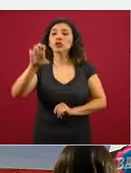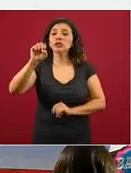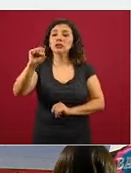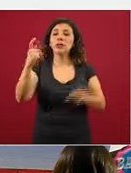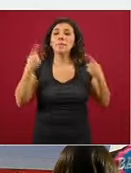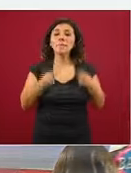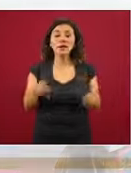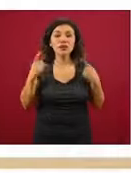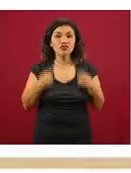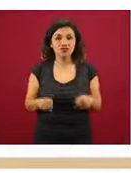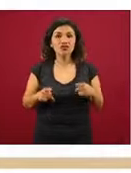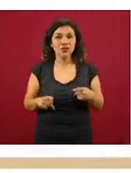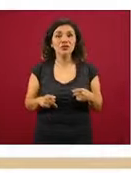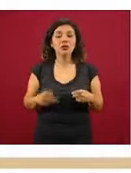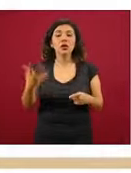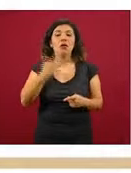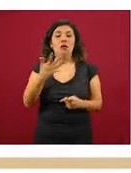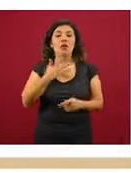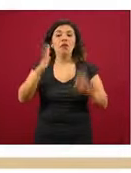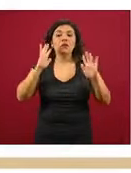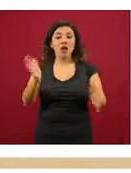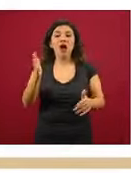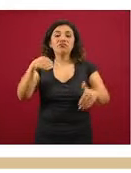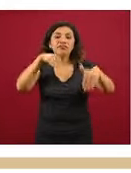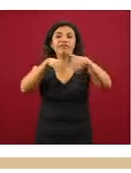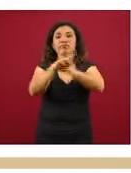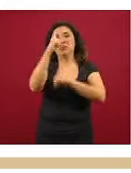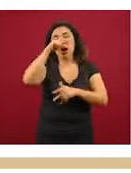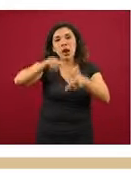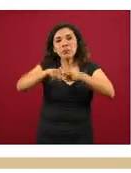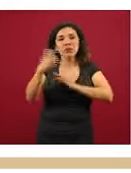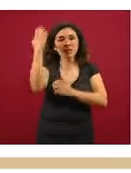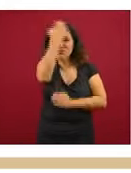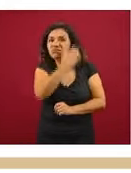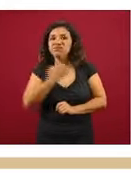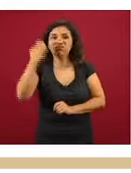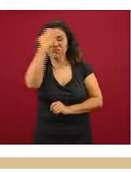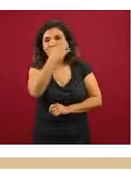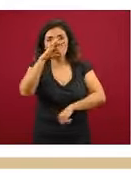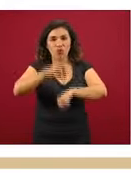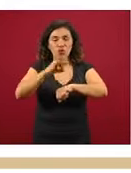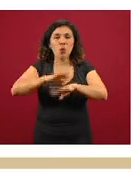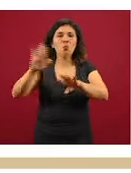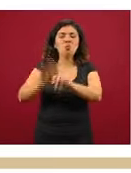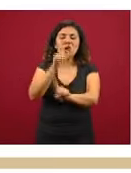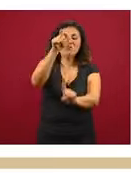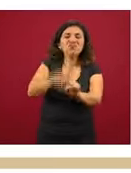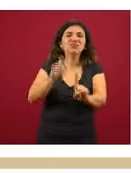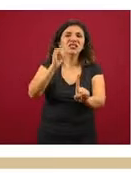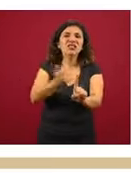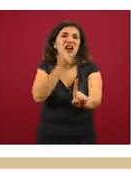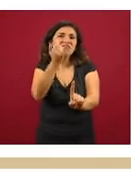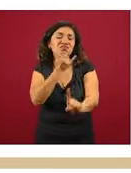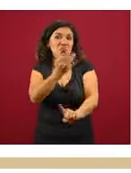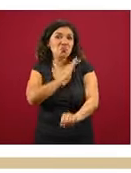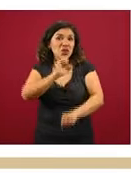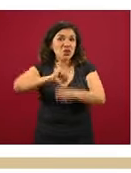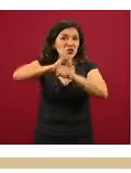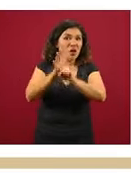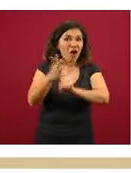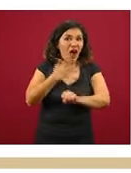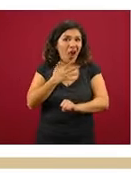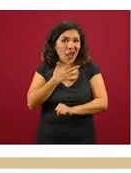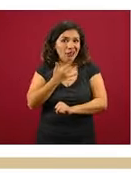1.041.860 personas las que ingresaron a un protocolo de estudio por ser casos sospechosos de